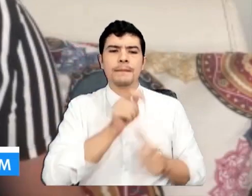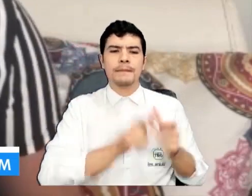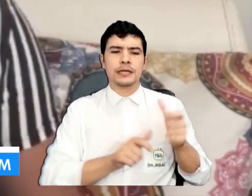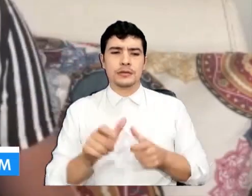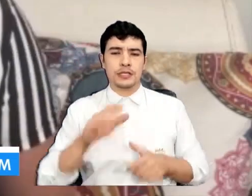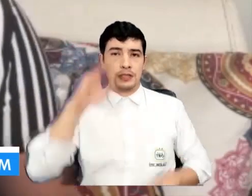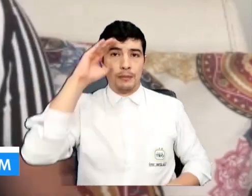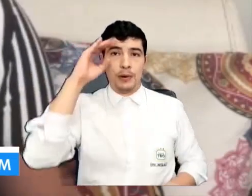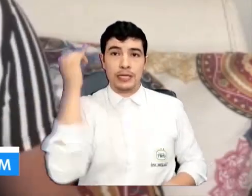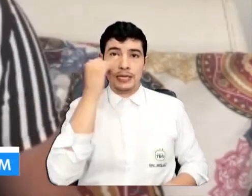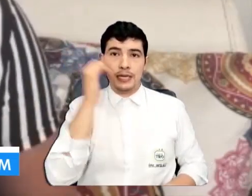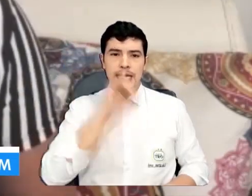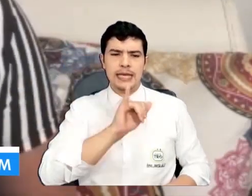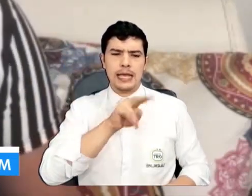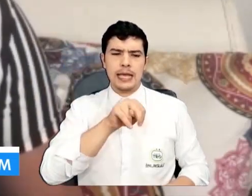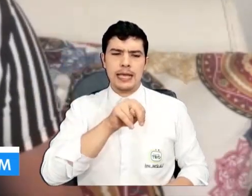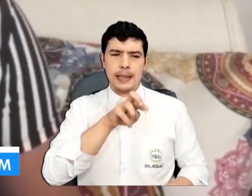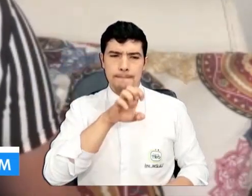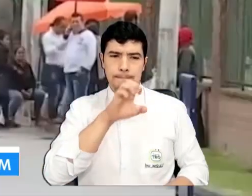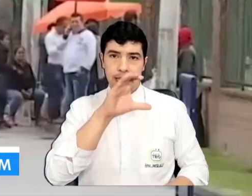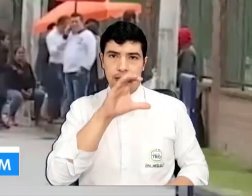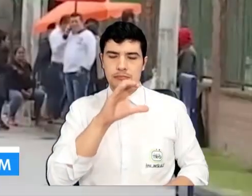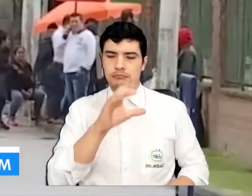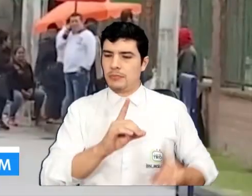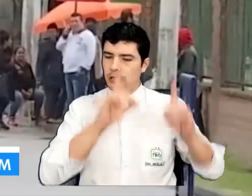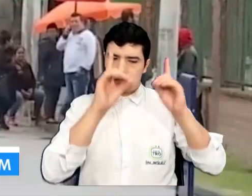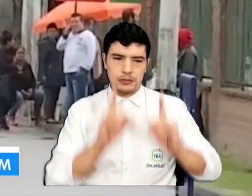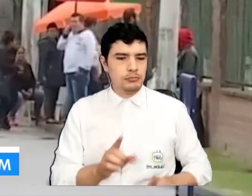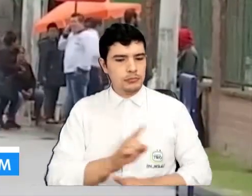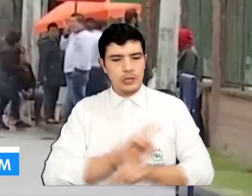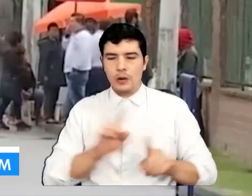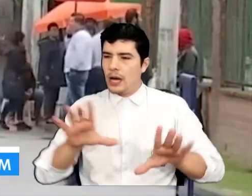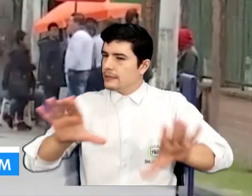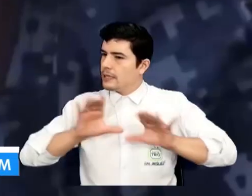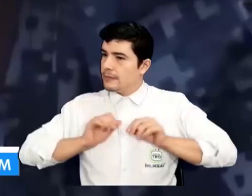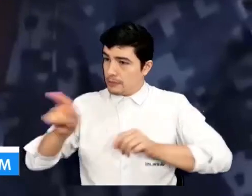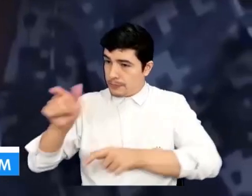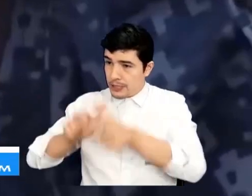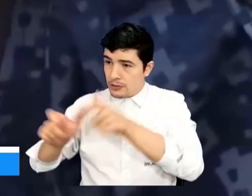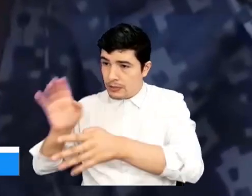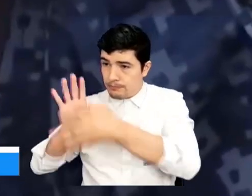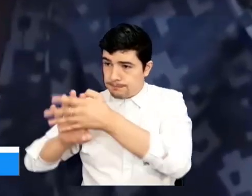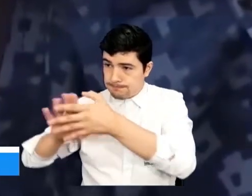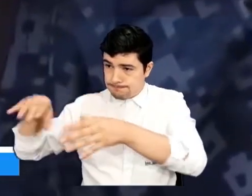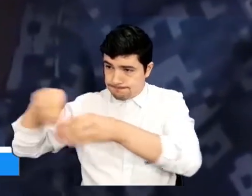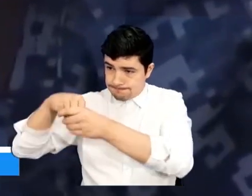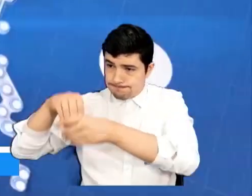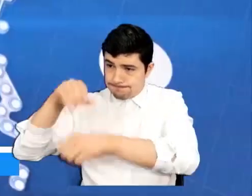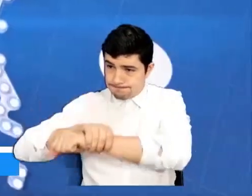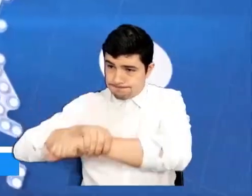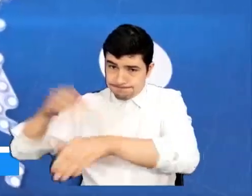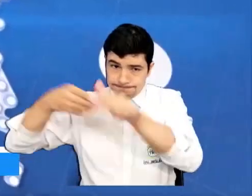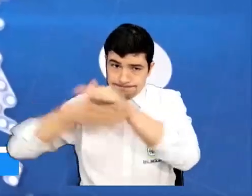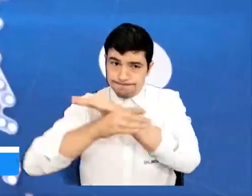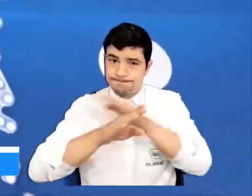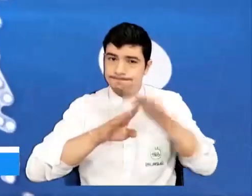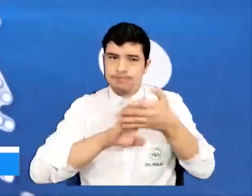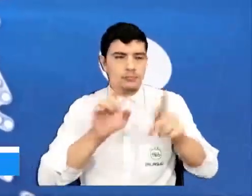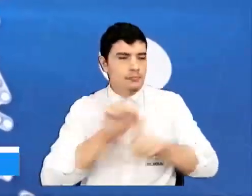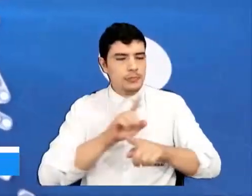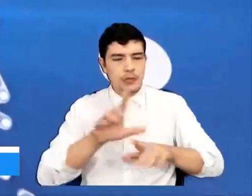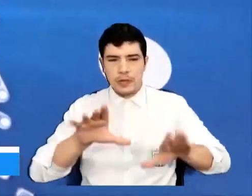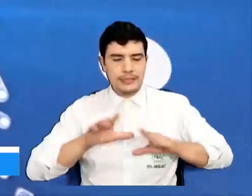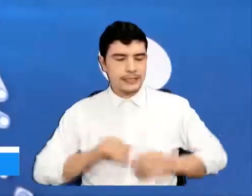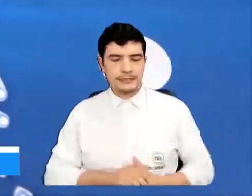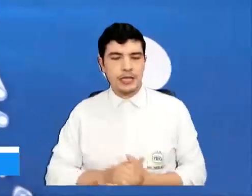busca proteger a los internos y a los guardias. En las cárceles del país, uno de los sindicatos de trabajadores del INPEC iniciaron con